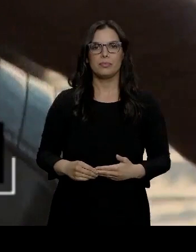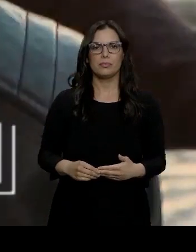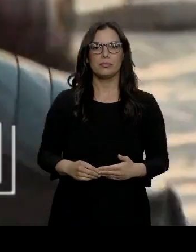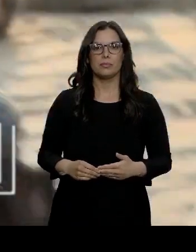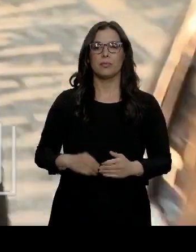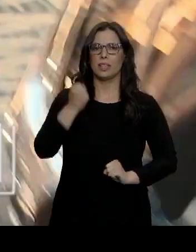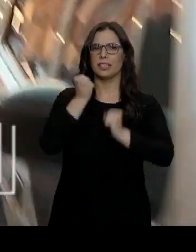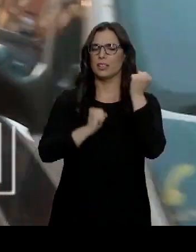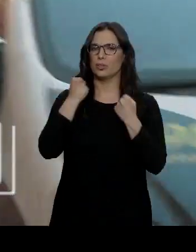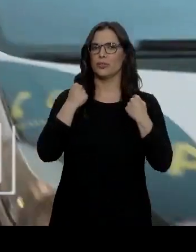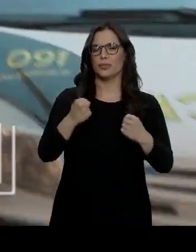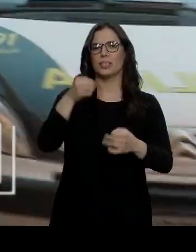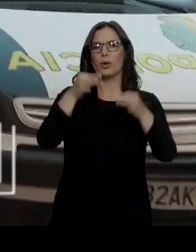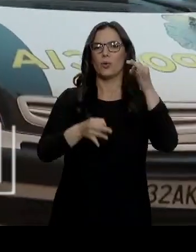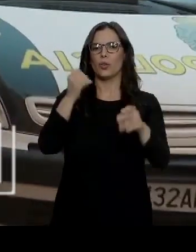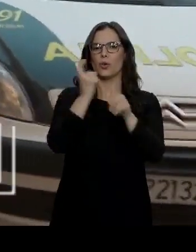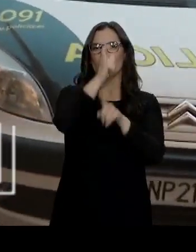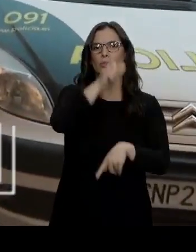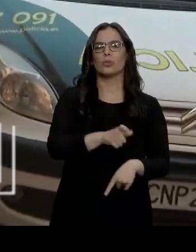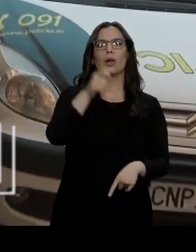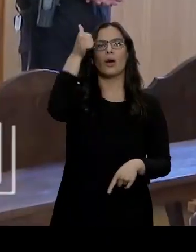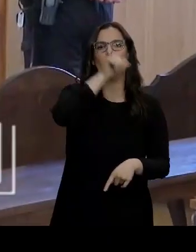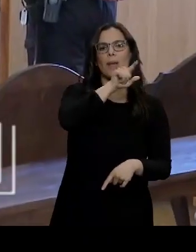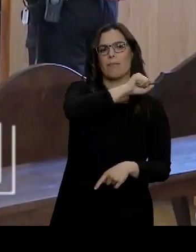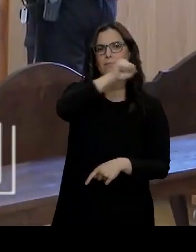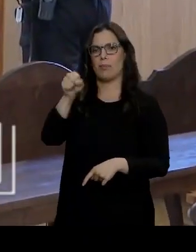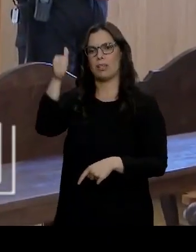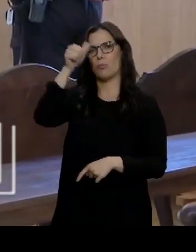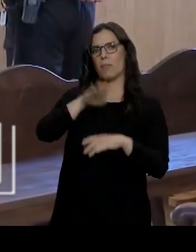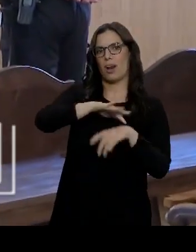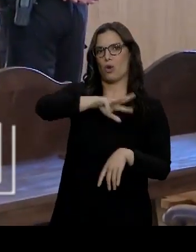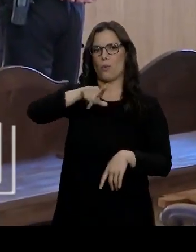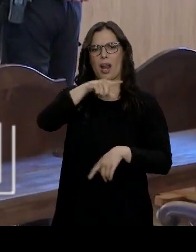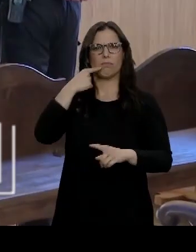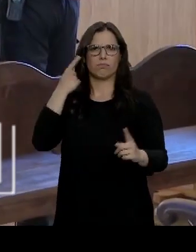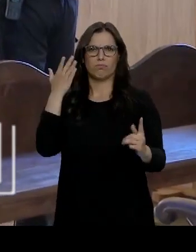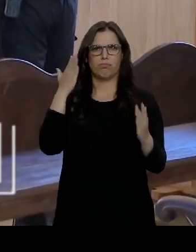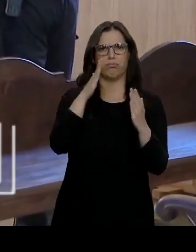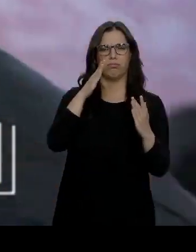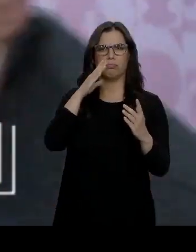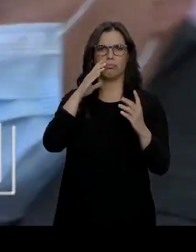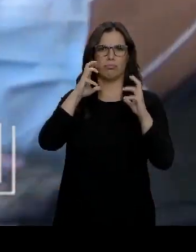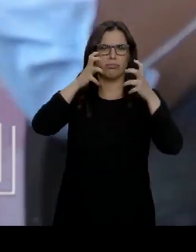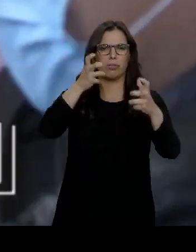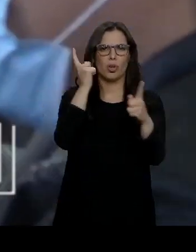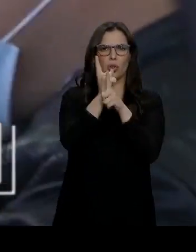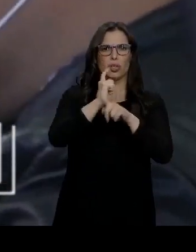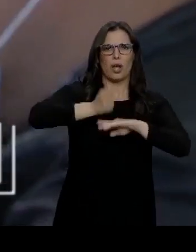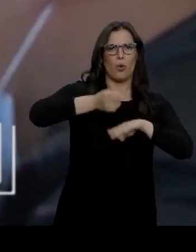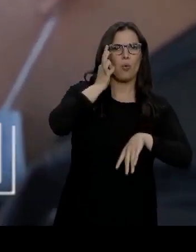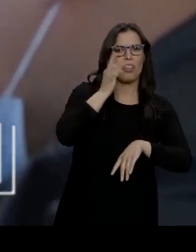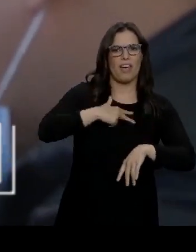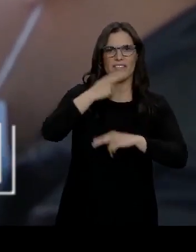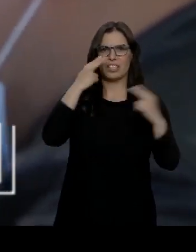Mucha tensión en el juicio contra el acusado de matar a un hombre para robarle. Se enfrentó a la jueza y a la fiscal porque, según él, no le daban el